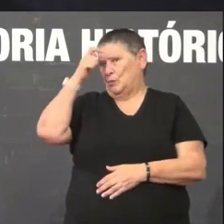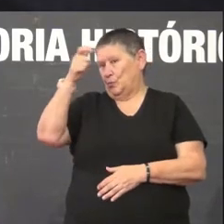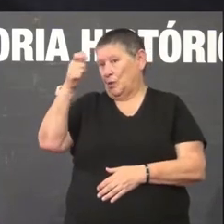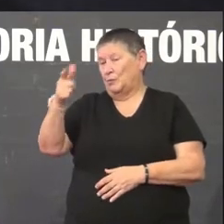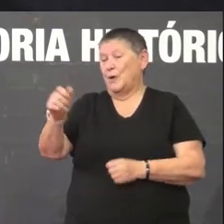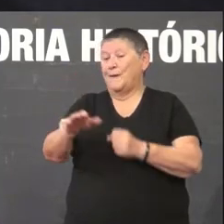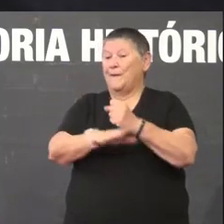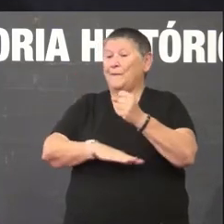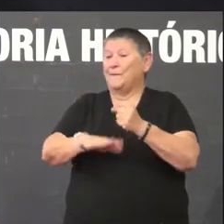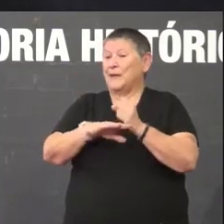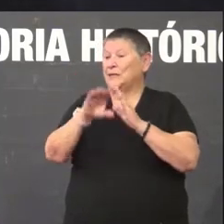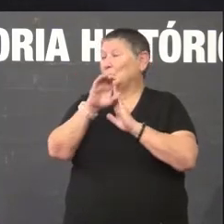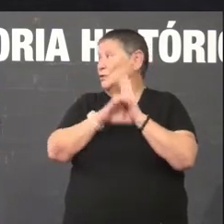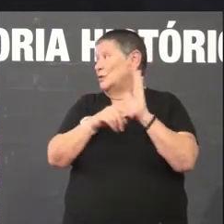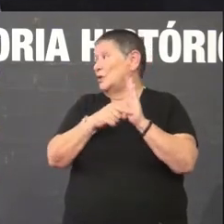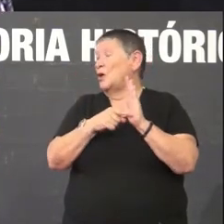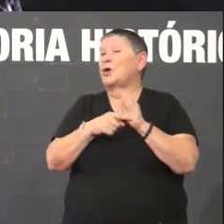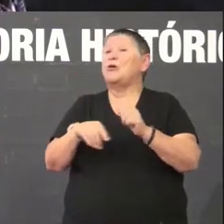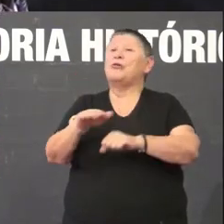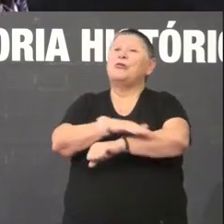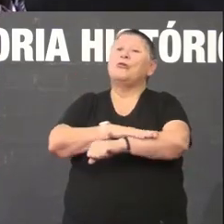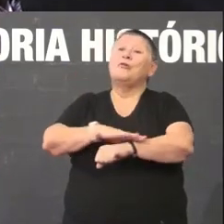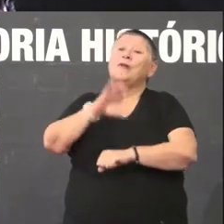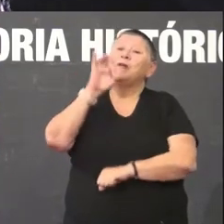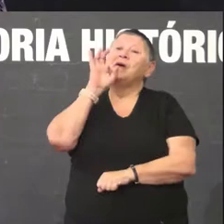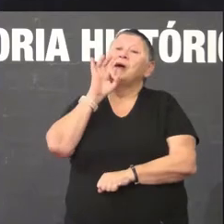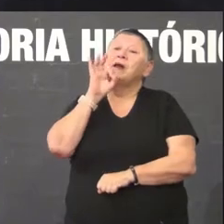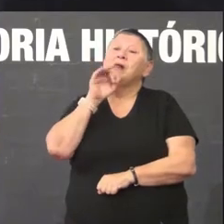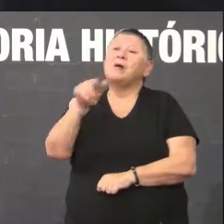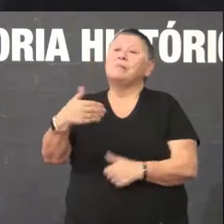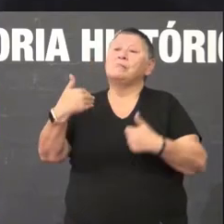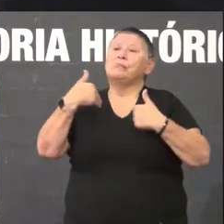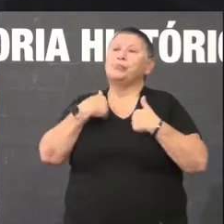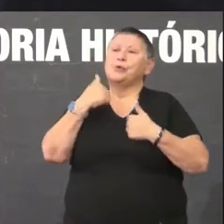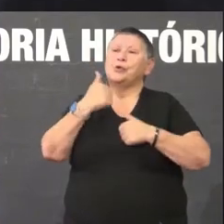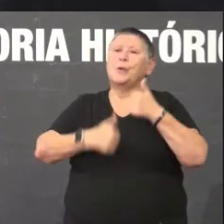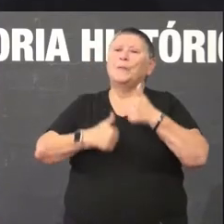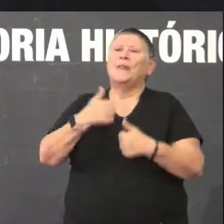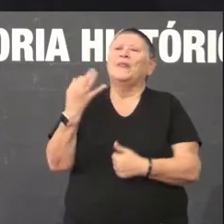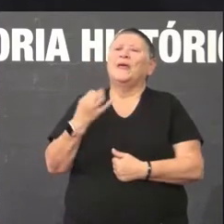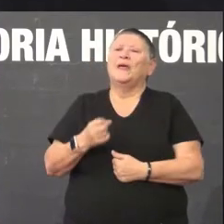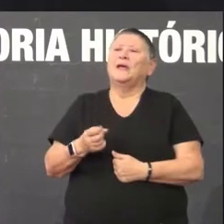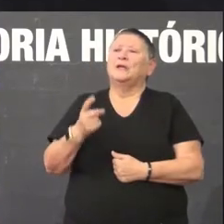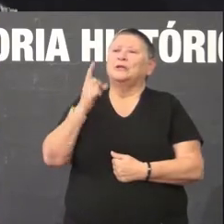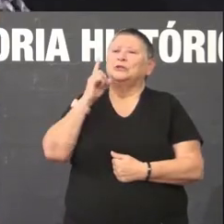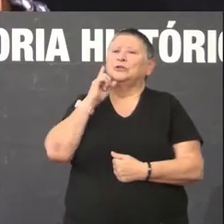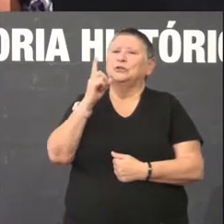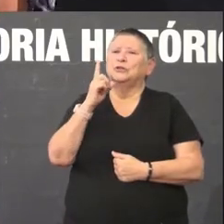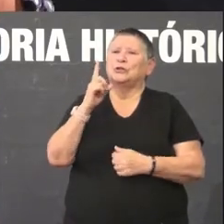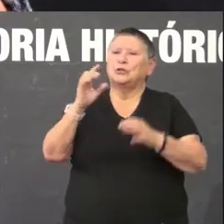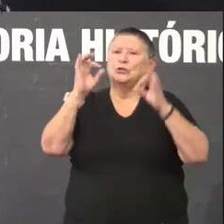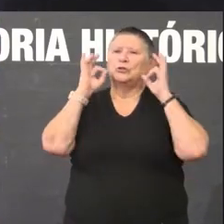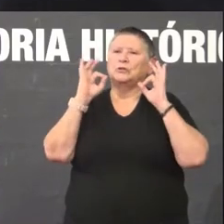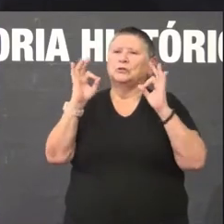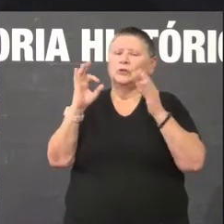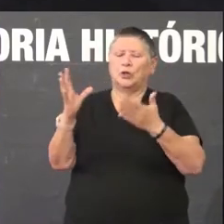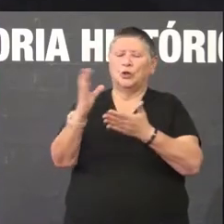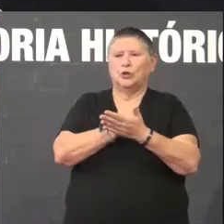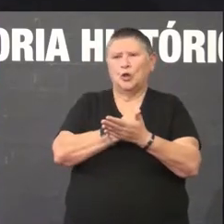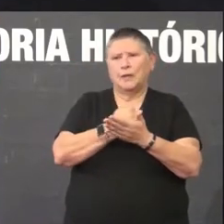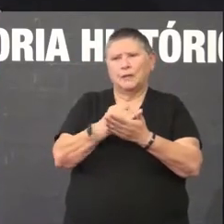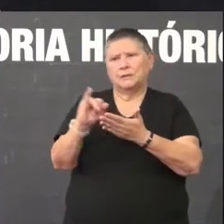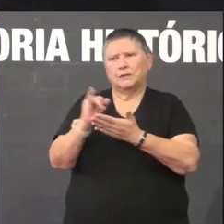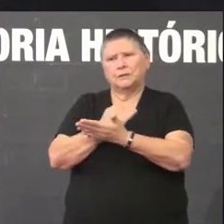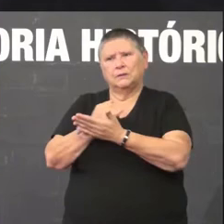constitucionais, o goberno galego tería competencia exclusiva en todas as materias, excepto